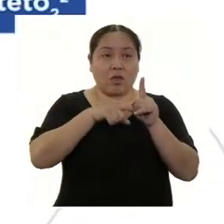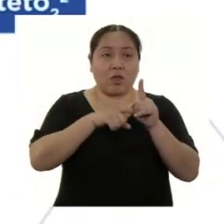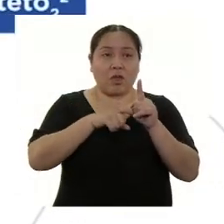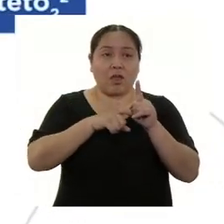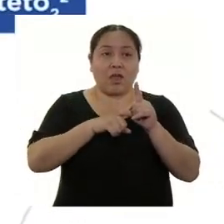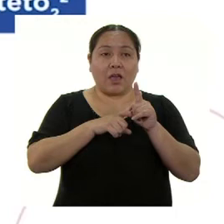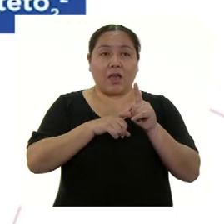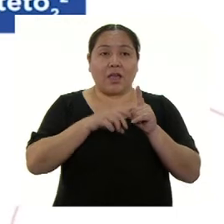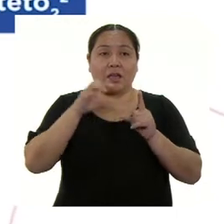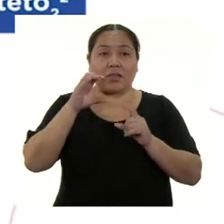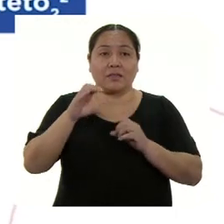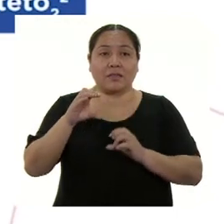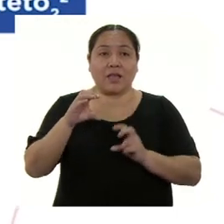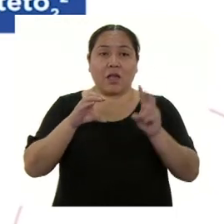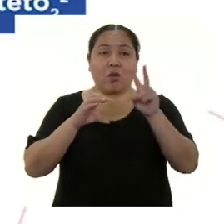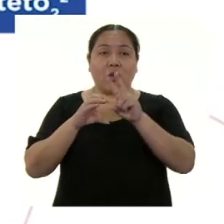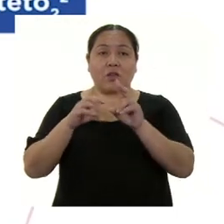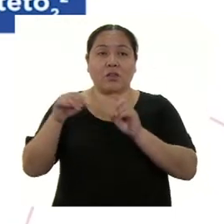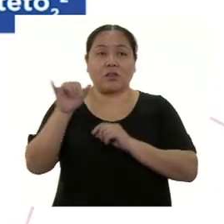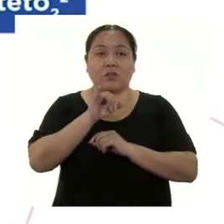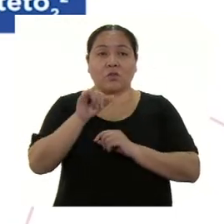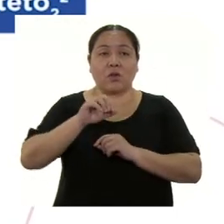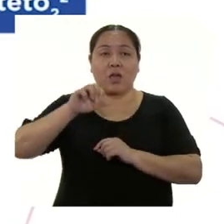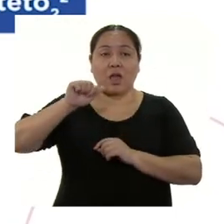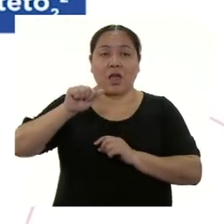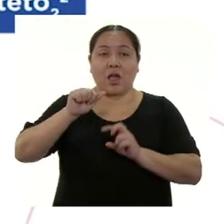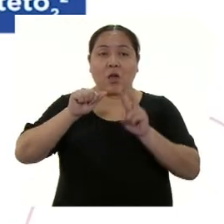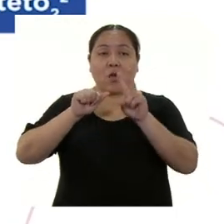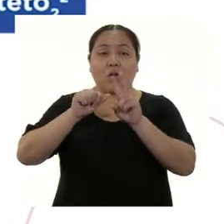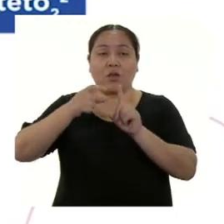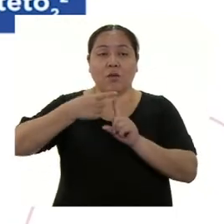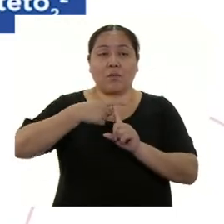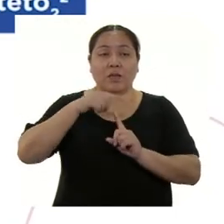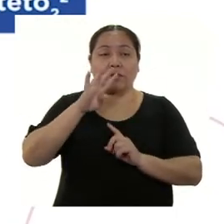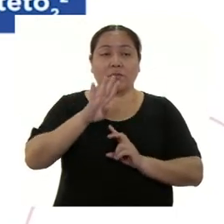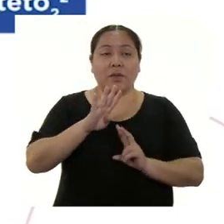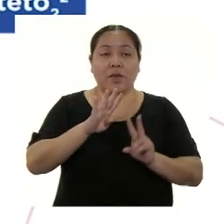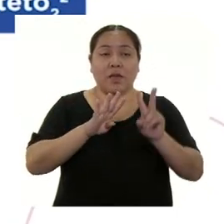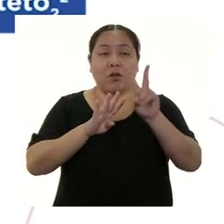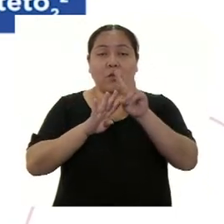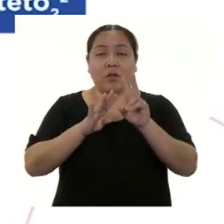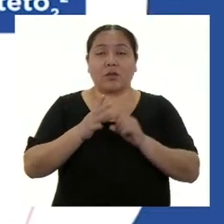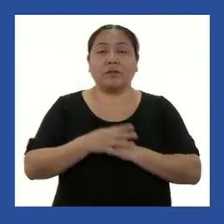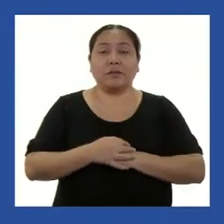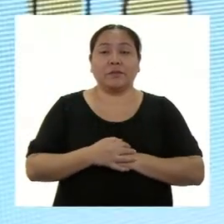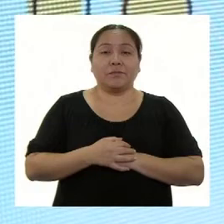hipotenusa es igual a la suma de los cuadrados de los catetos.